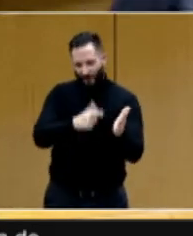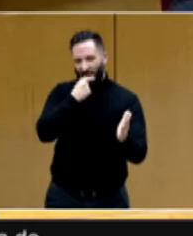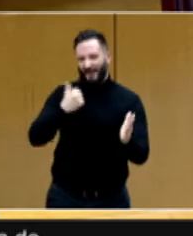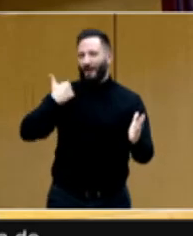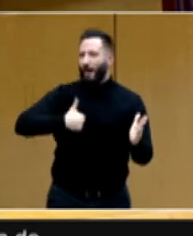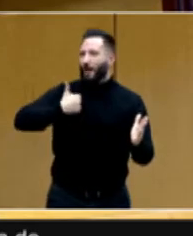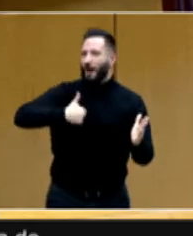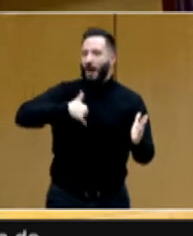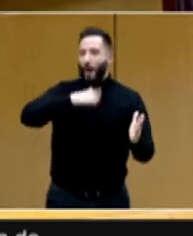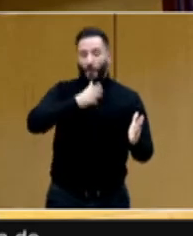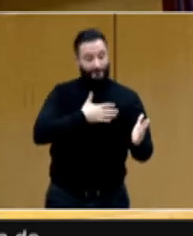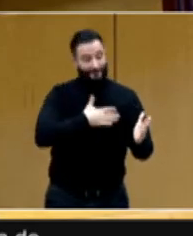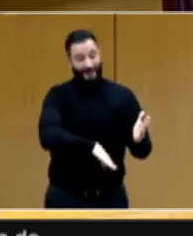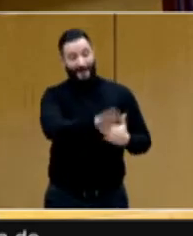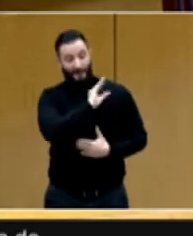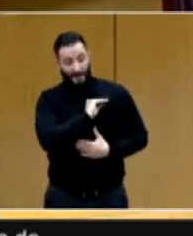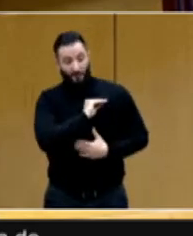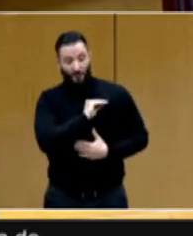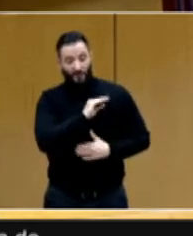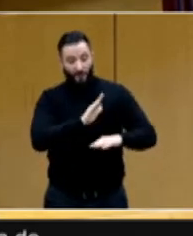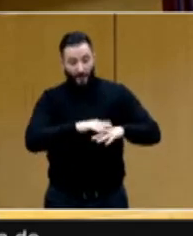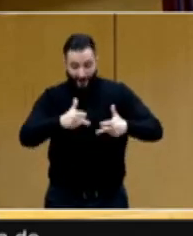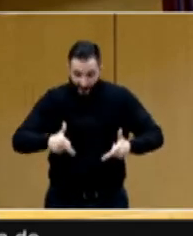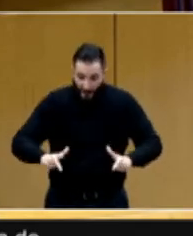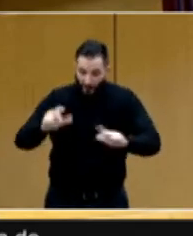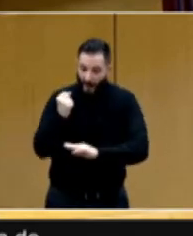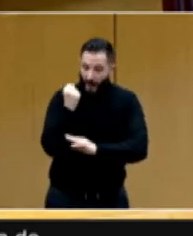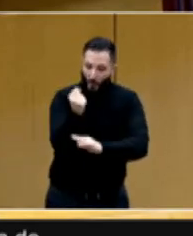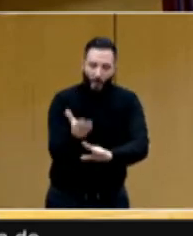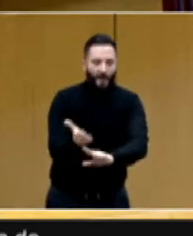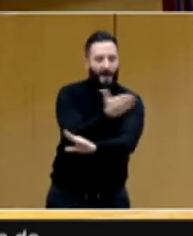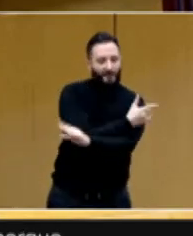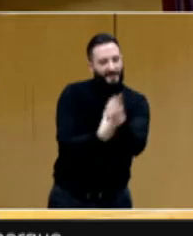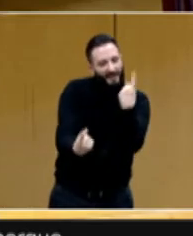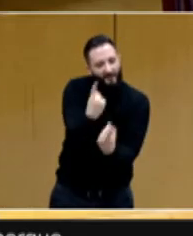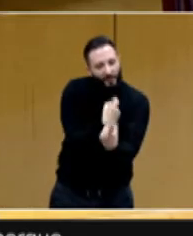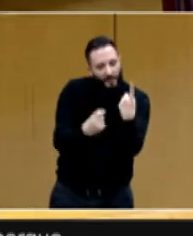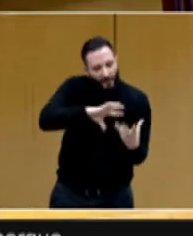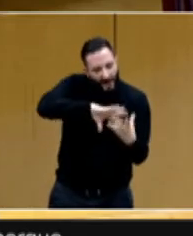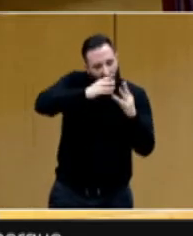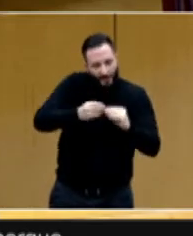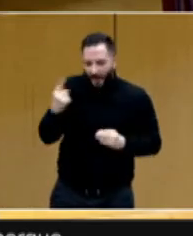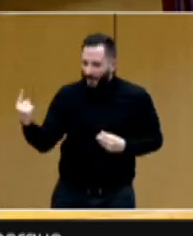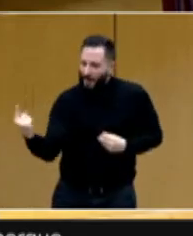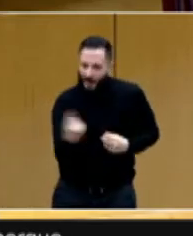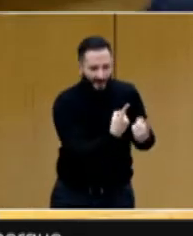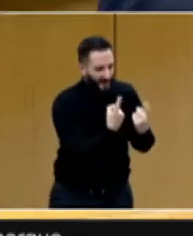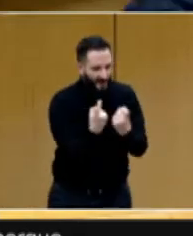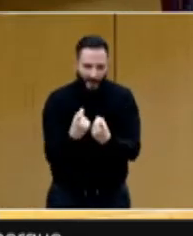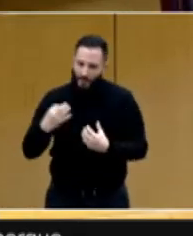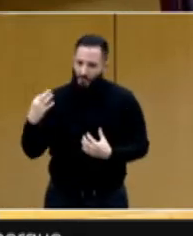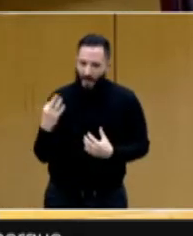para ejercer la la libertad incluso con apoyos hace falta una información adaptada a las necesidades de cada persona